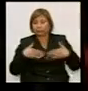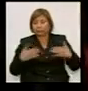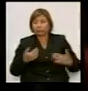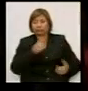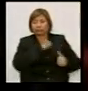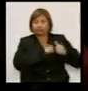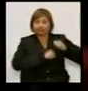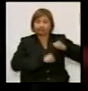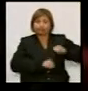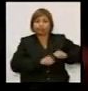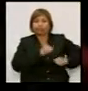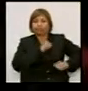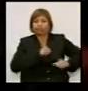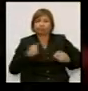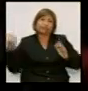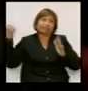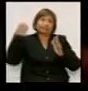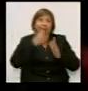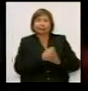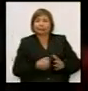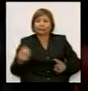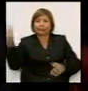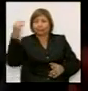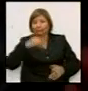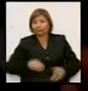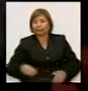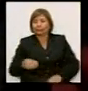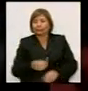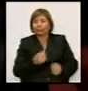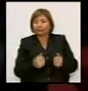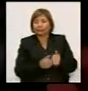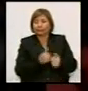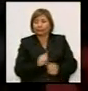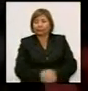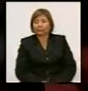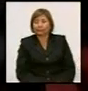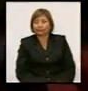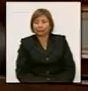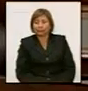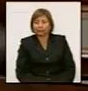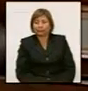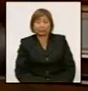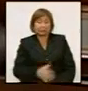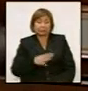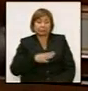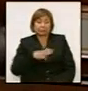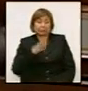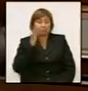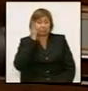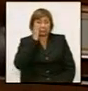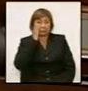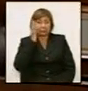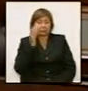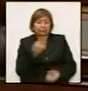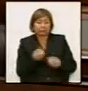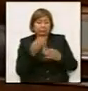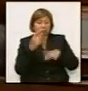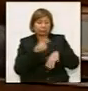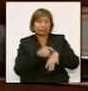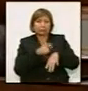sufrir los ataques que se iba a recibir. Yo no sé cuánto nos demorará